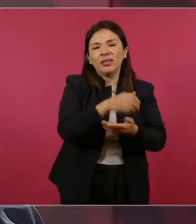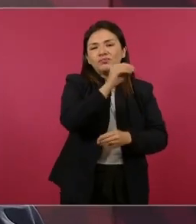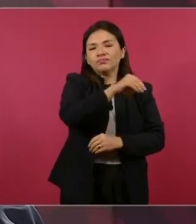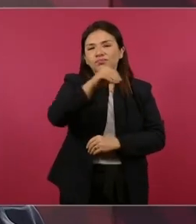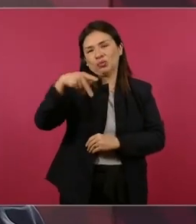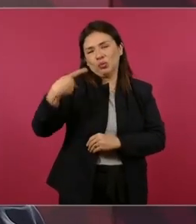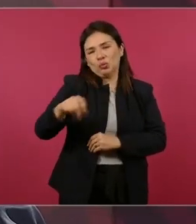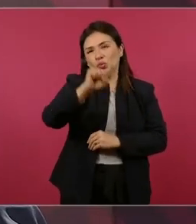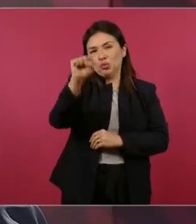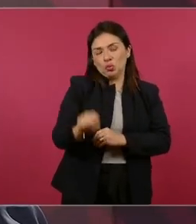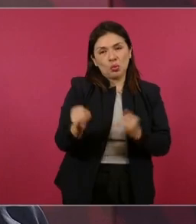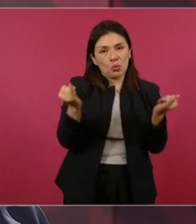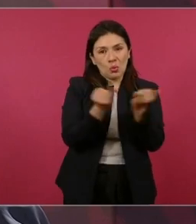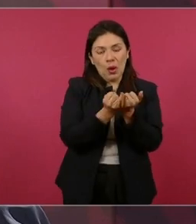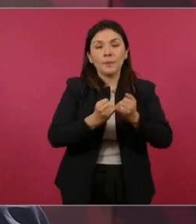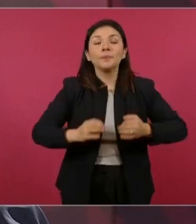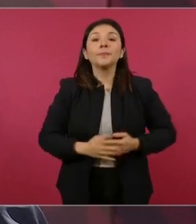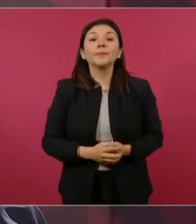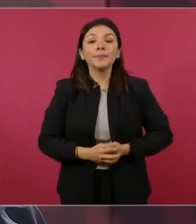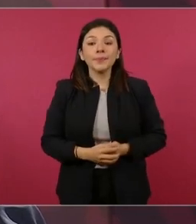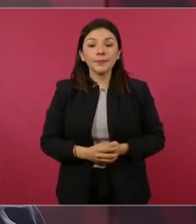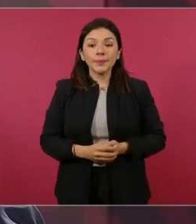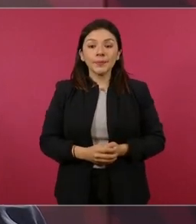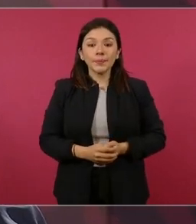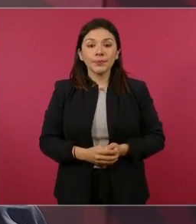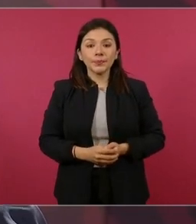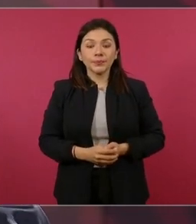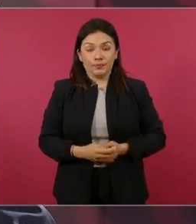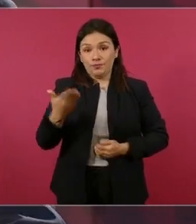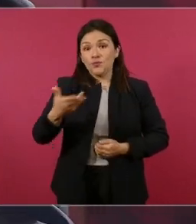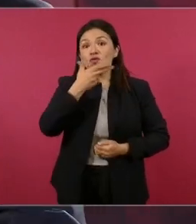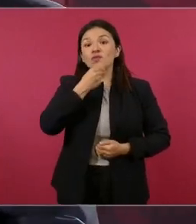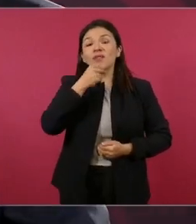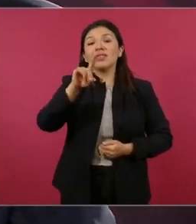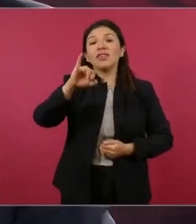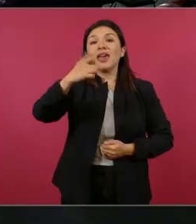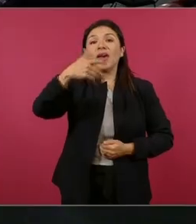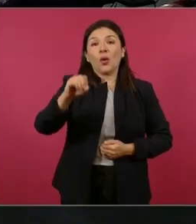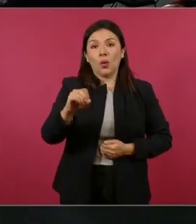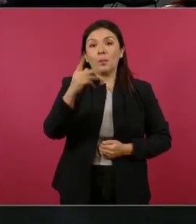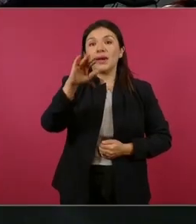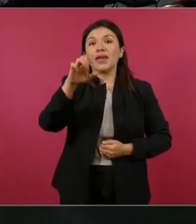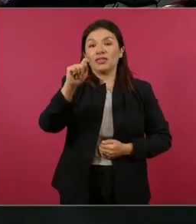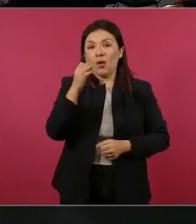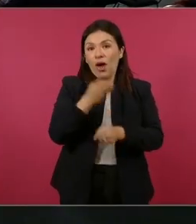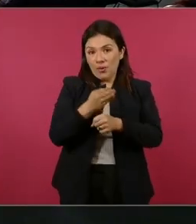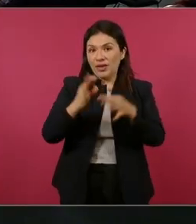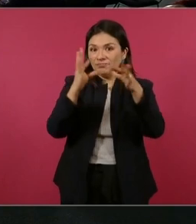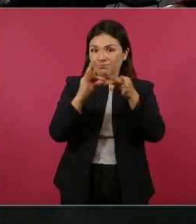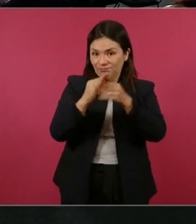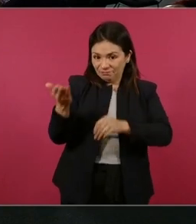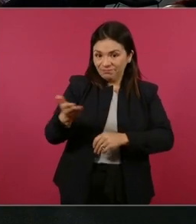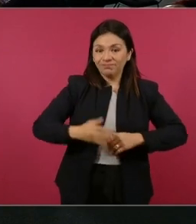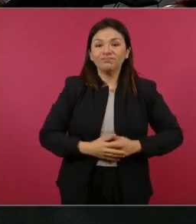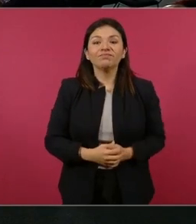del sureste. Vamos a que el antropólogo Diego Prieto nos informe.